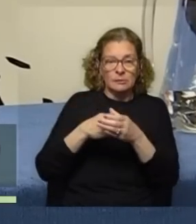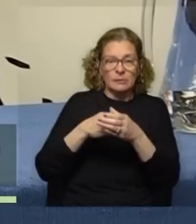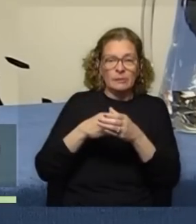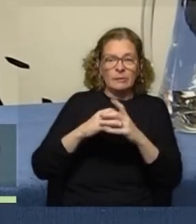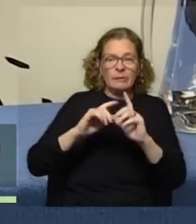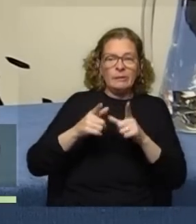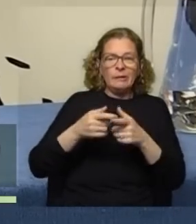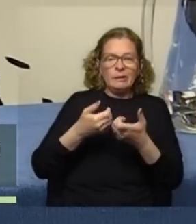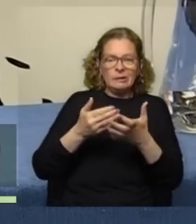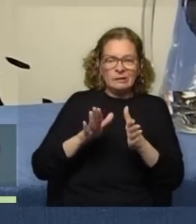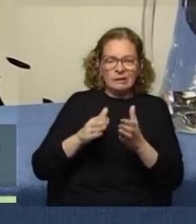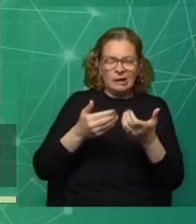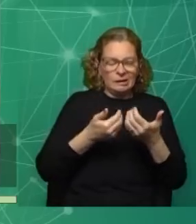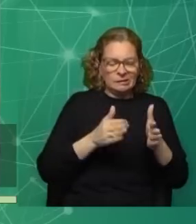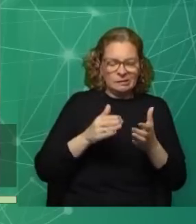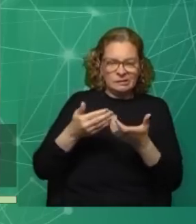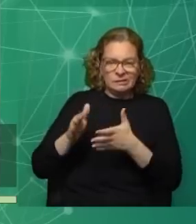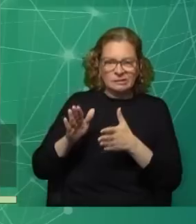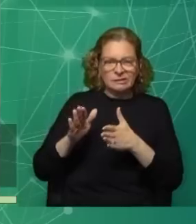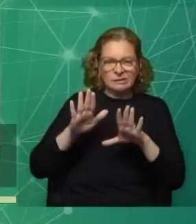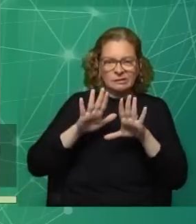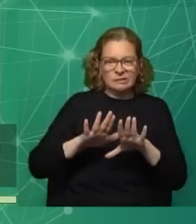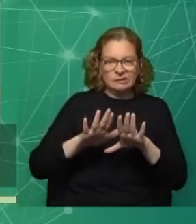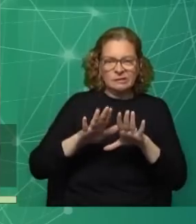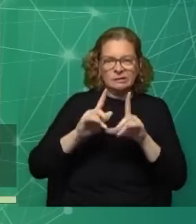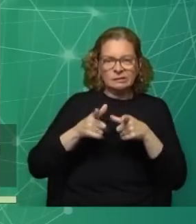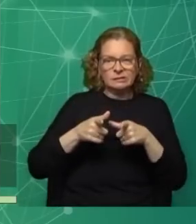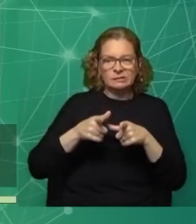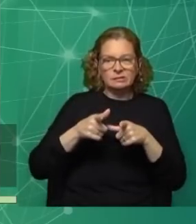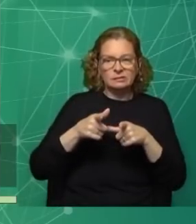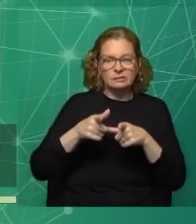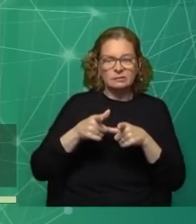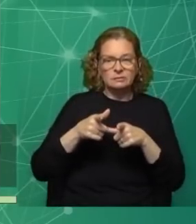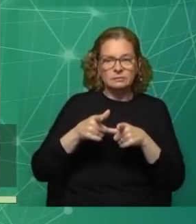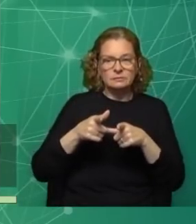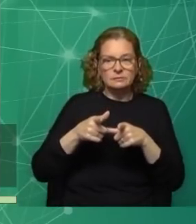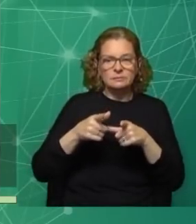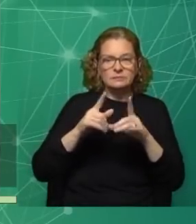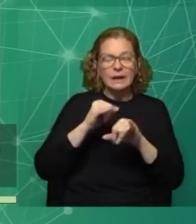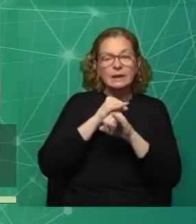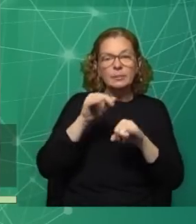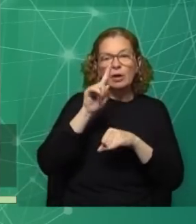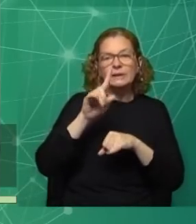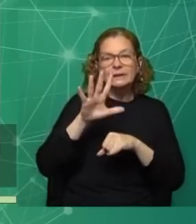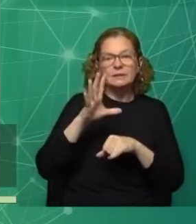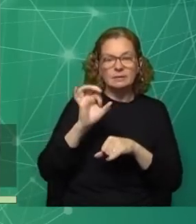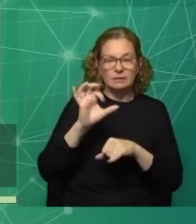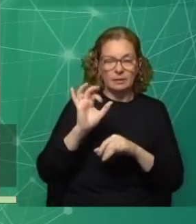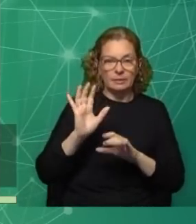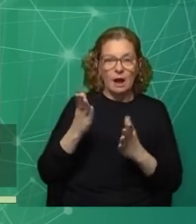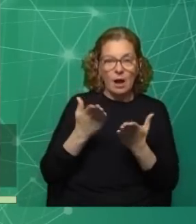él y después que se abrieron los mismos después de los paros que hemos tenido este y que culminaron el 15 de septiembre ahora